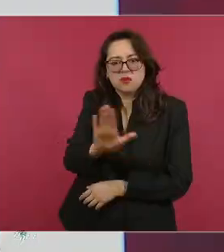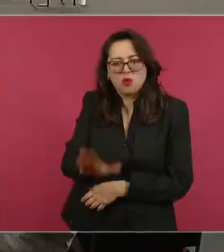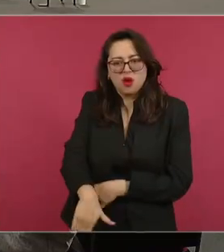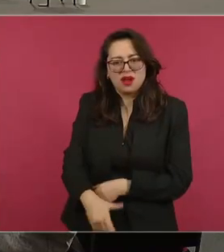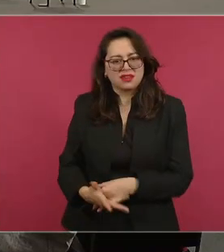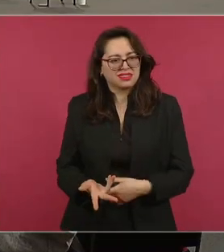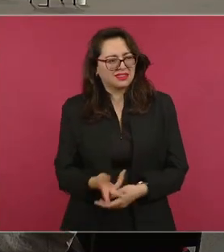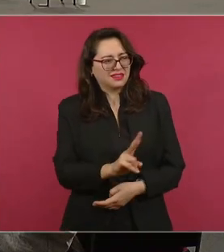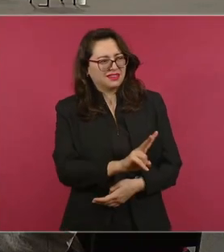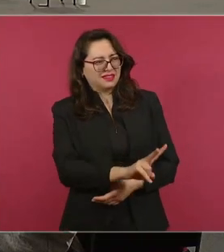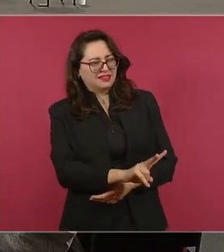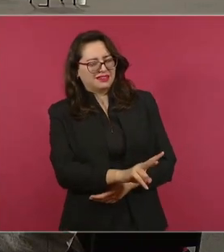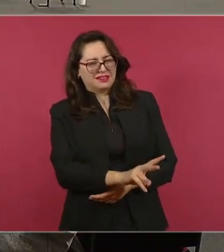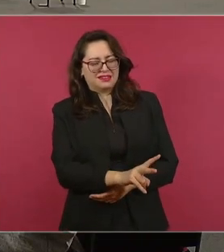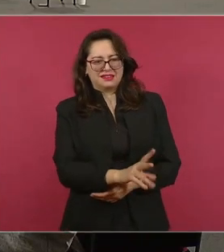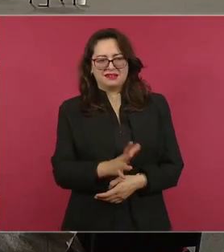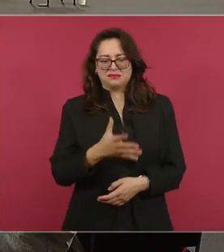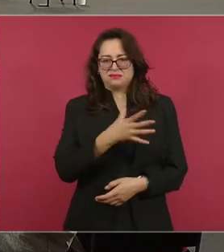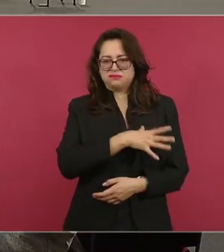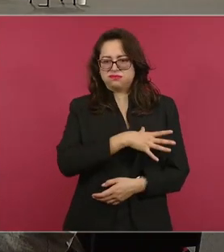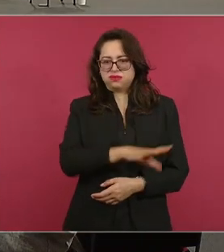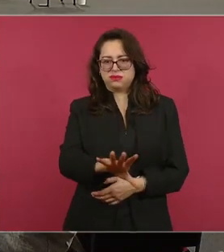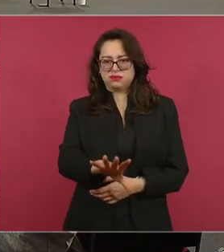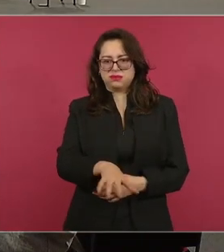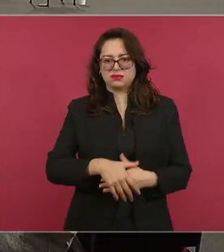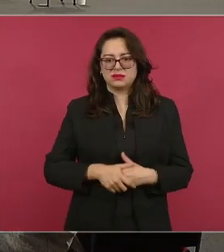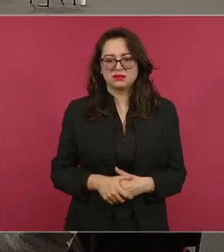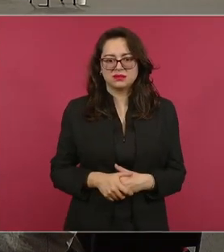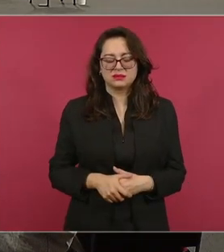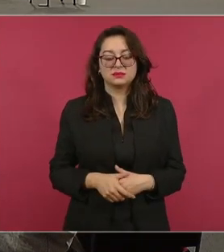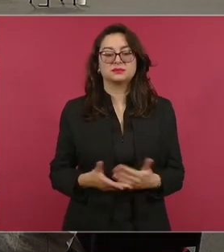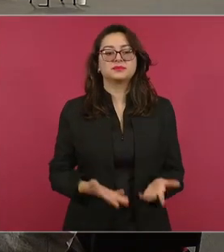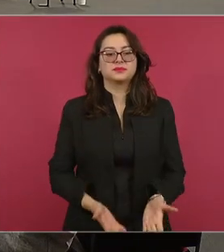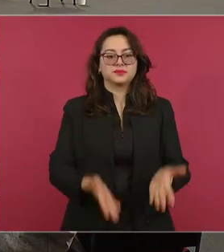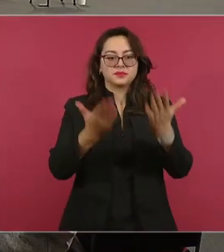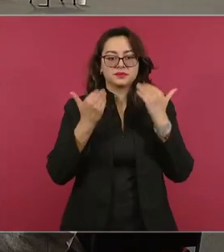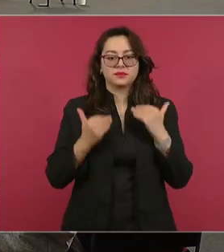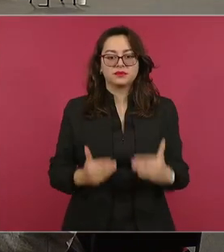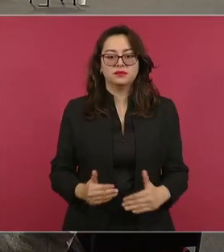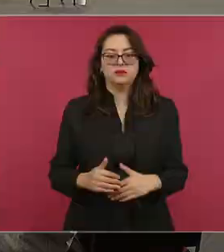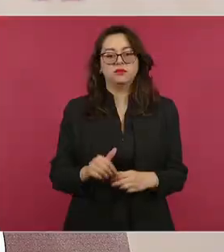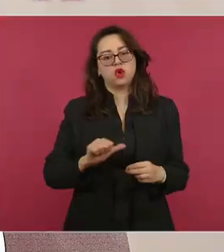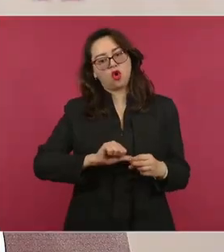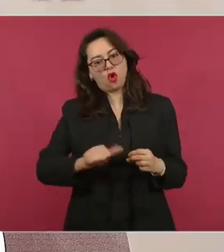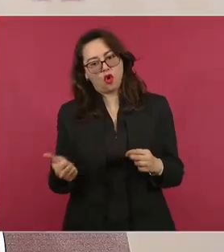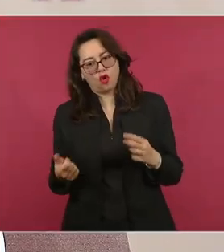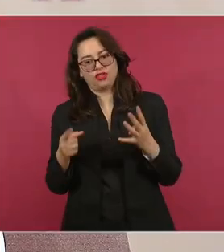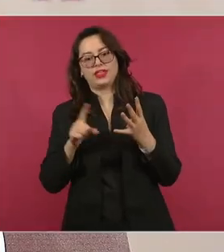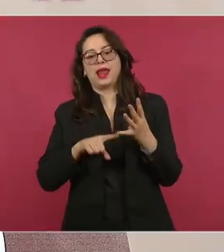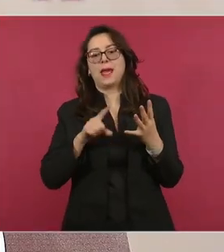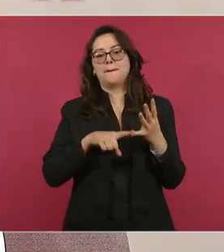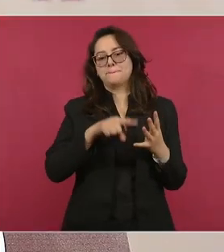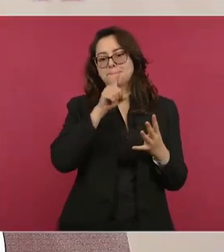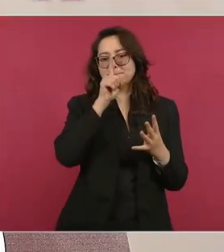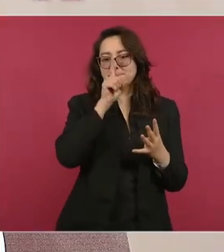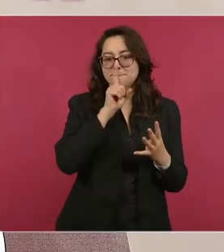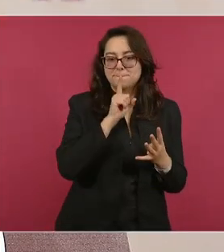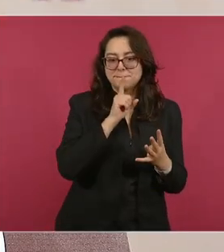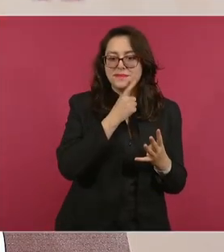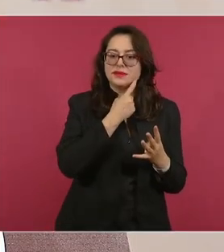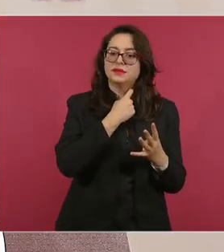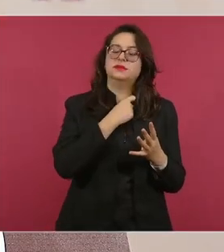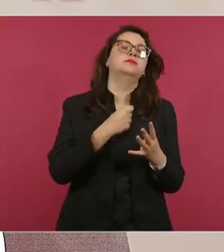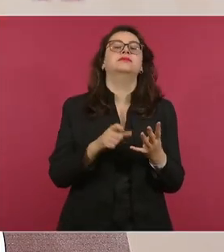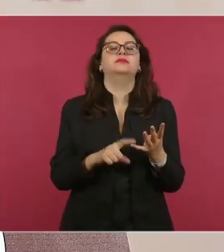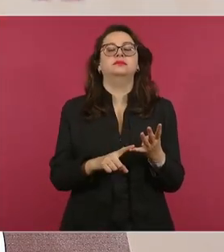Vamos con la siguiente de este recuento sobre las mentiras del huracán Otis. En lugar de